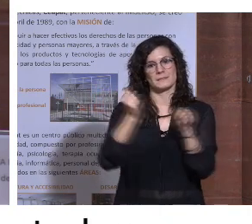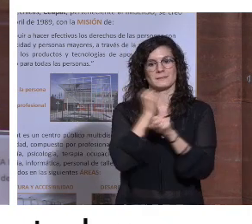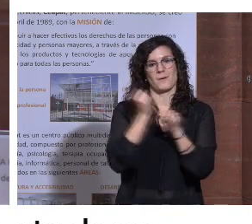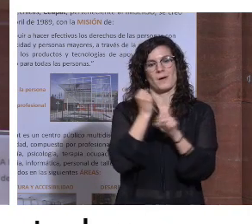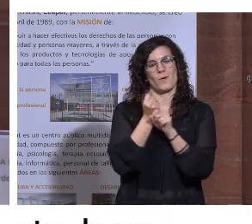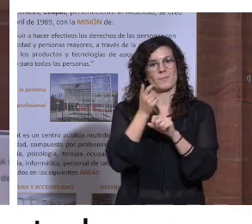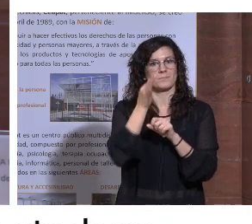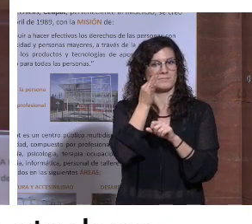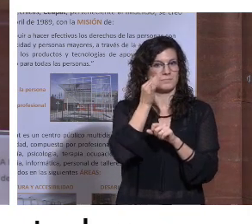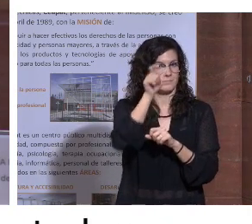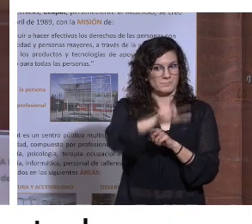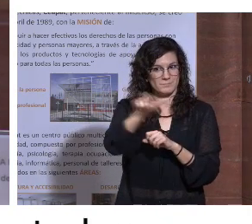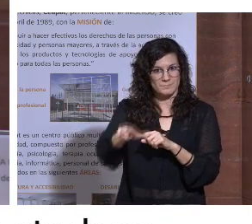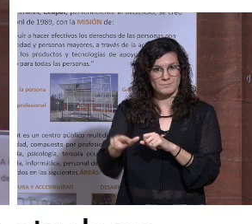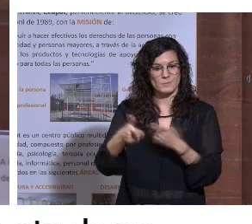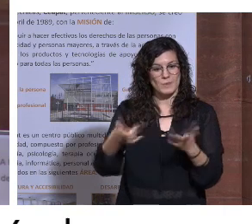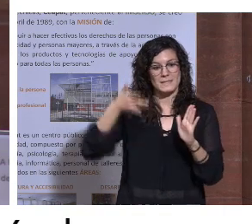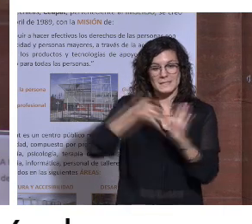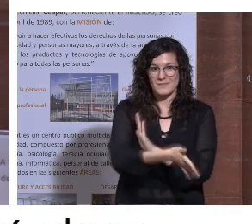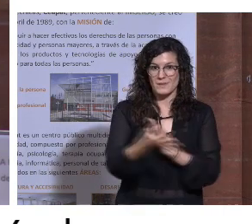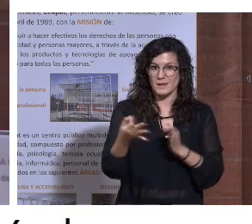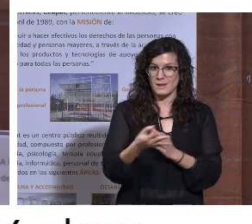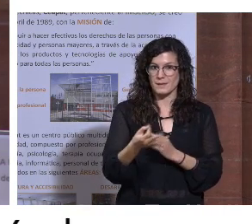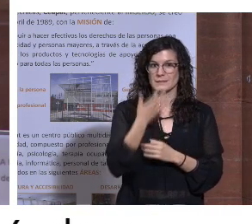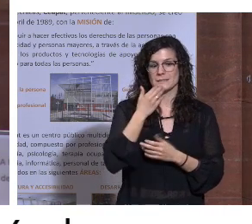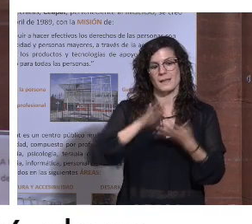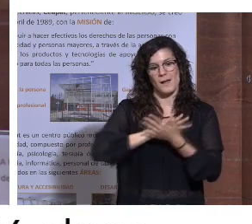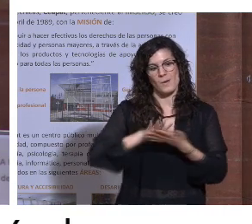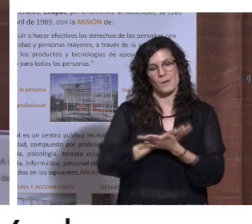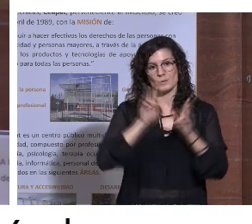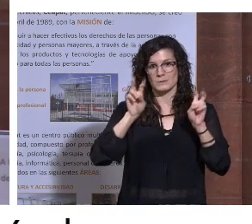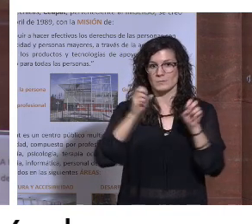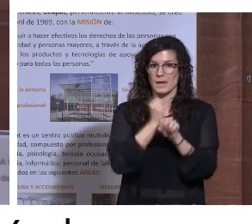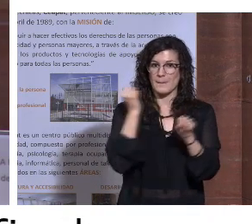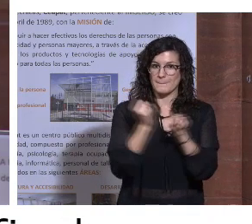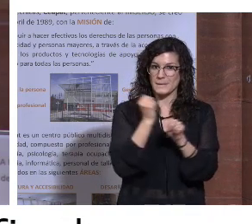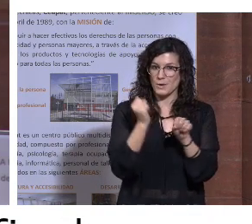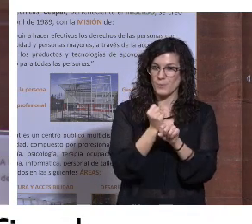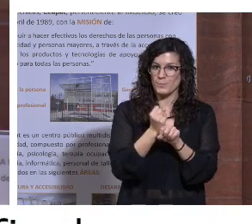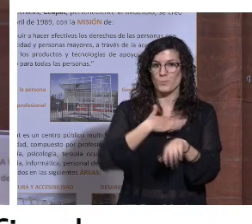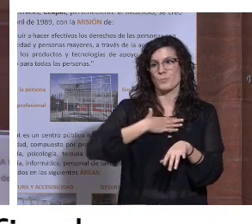claro, ¿eso qué significaba? Pues significaba que cuando nosotros hablamos de empleo, pues los datos a lo mejor